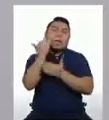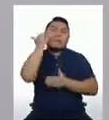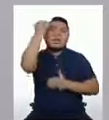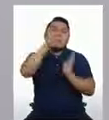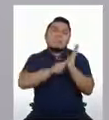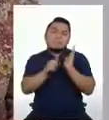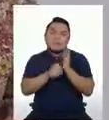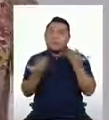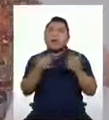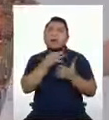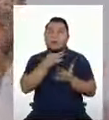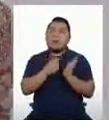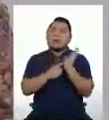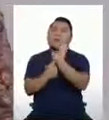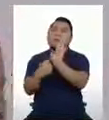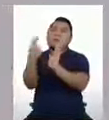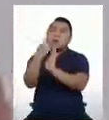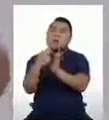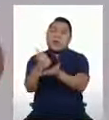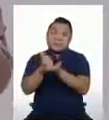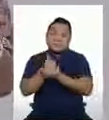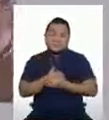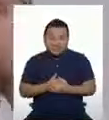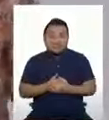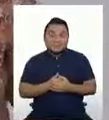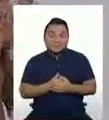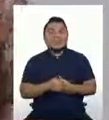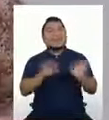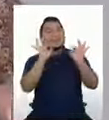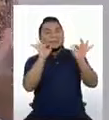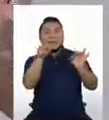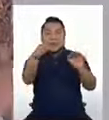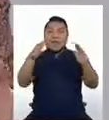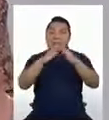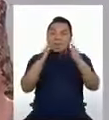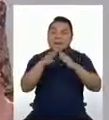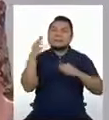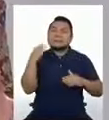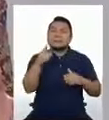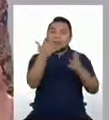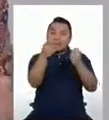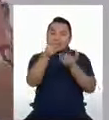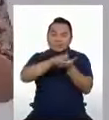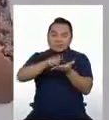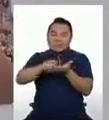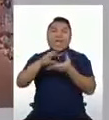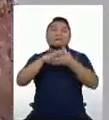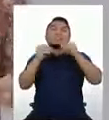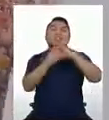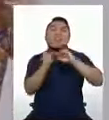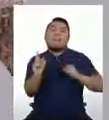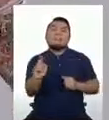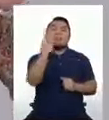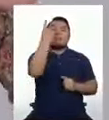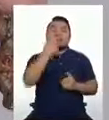y abuelos. Genial, profesora. Entonces, en casa, siempre que queramos escribir una historia, primero